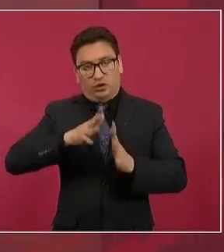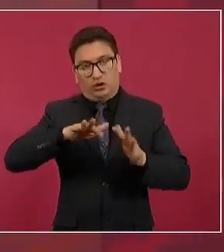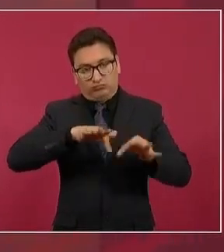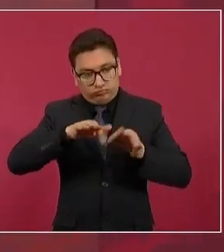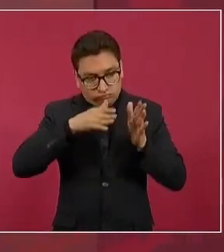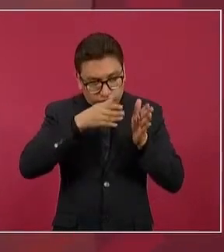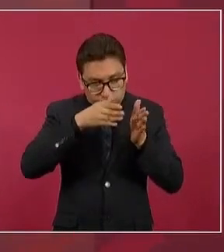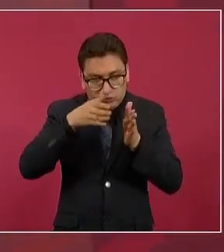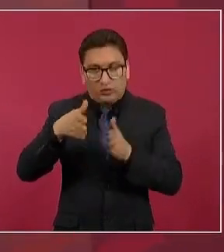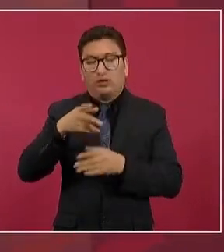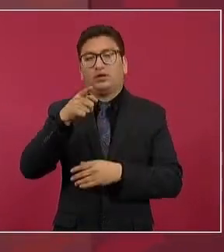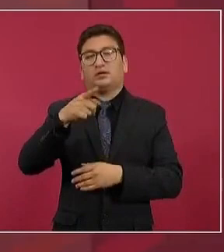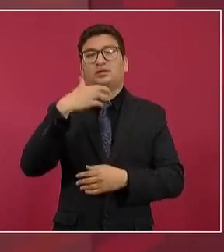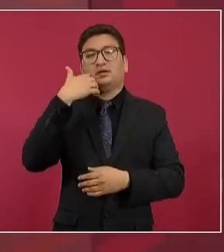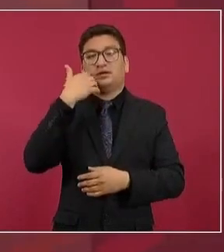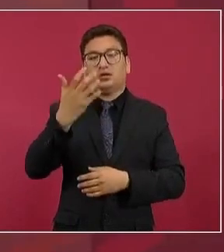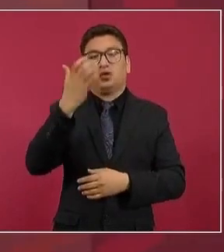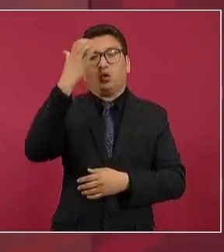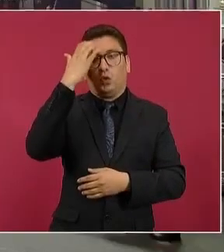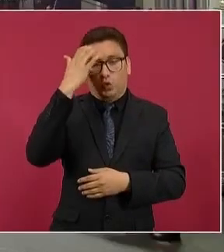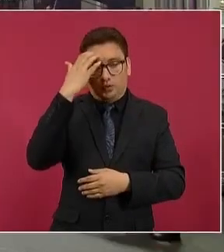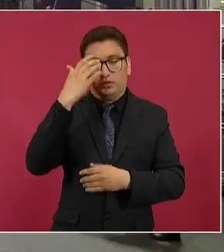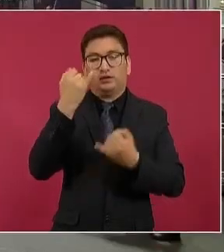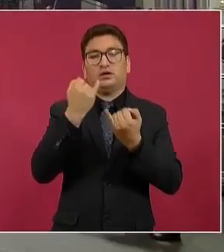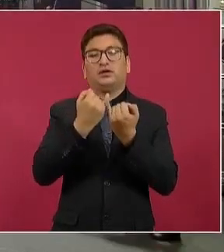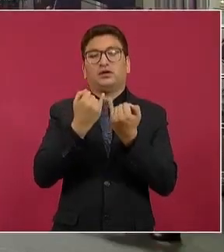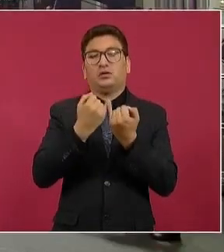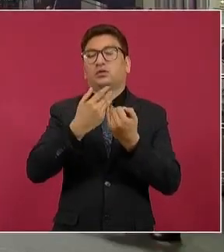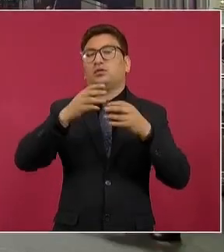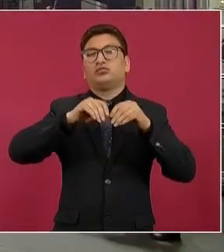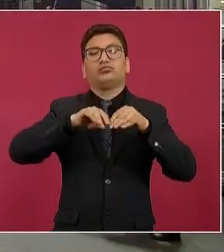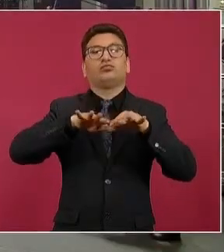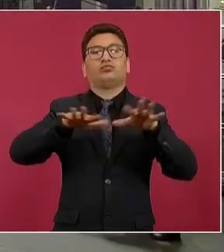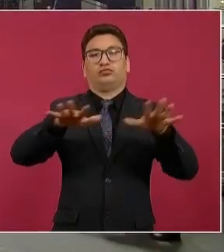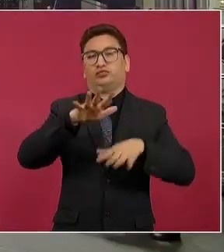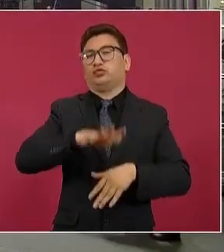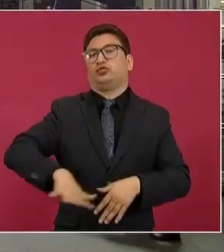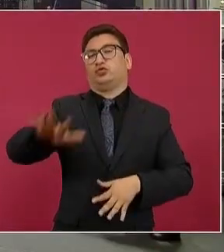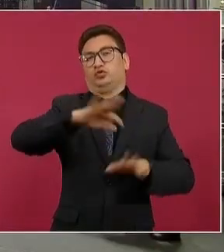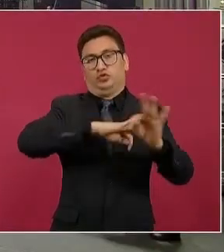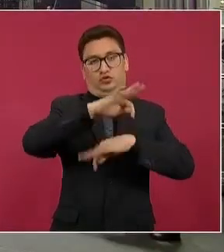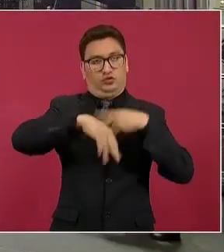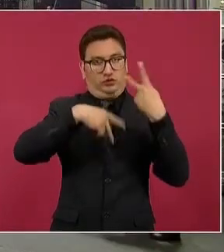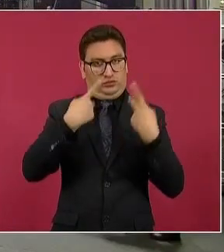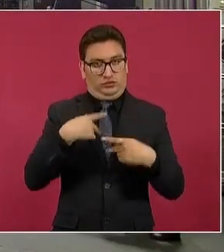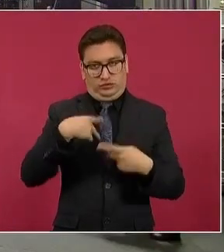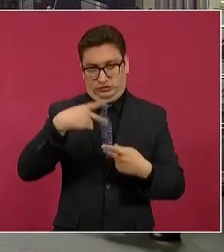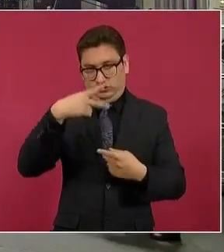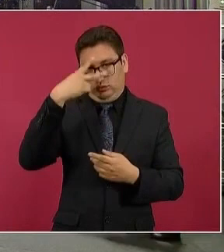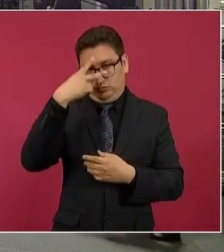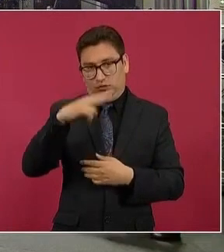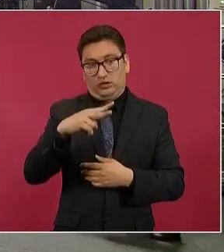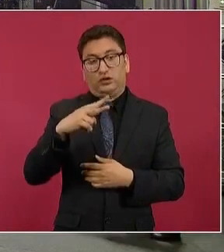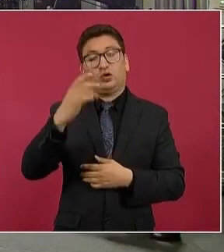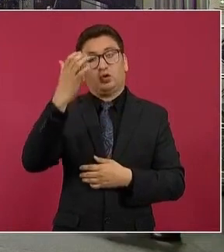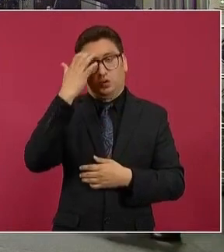me gustaría que conocieran y además dar a conocer a toda la población el